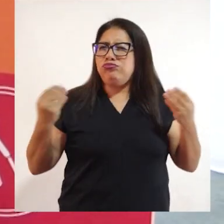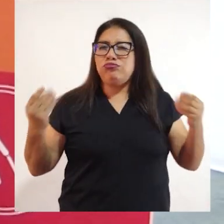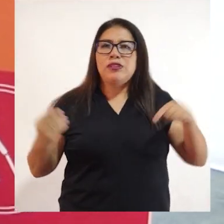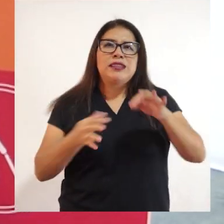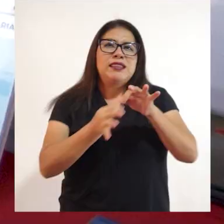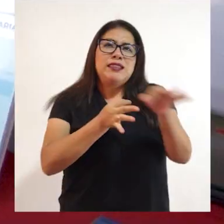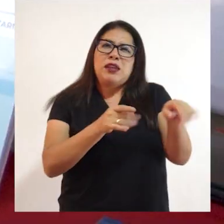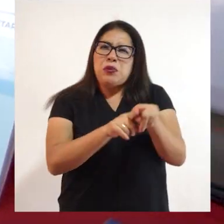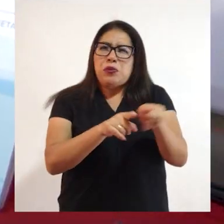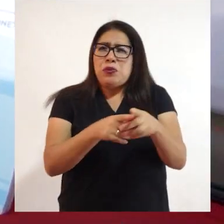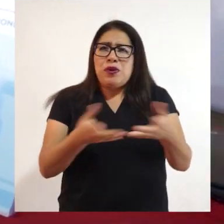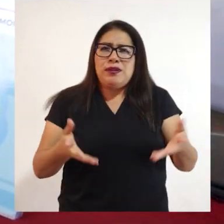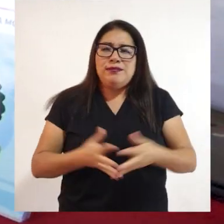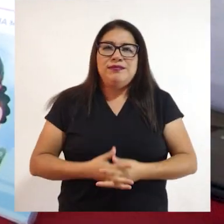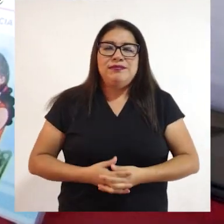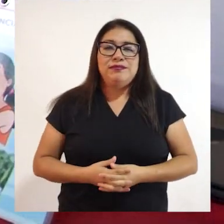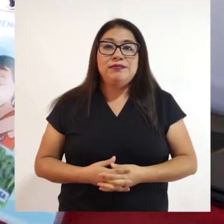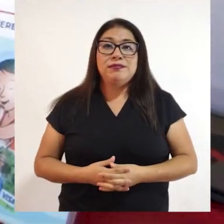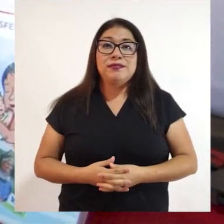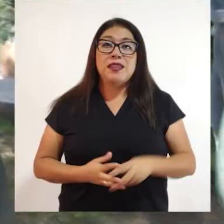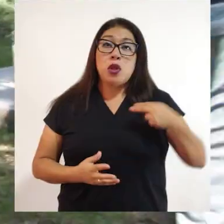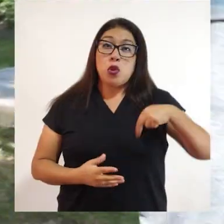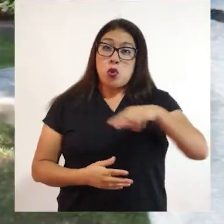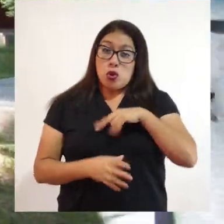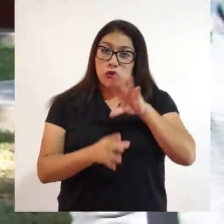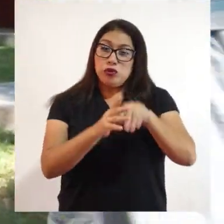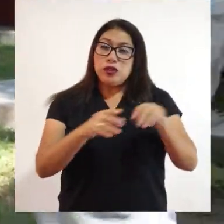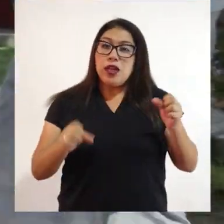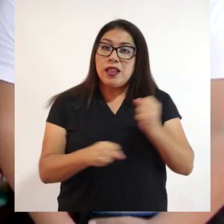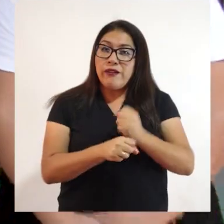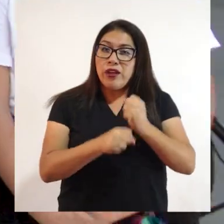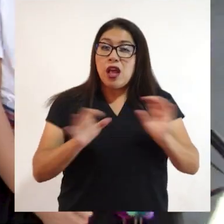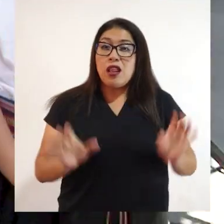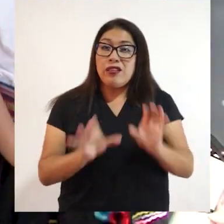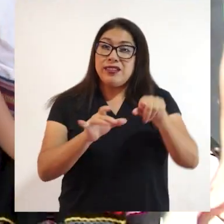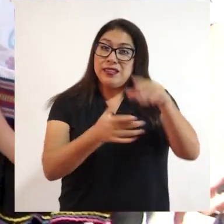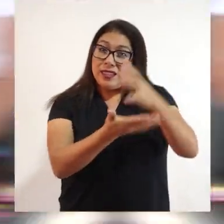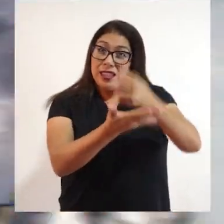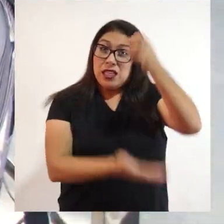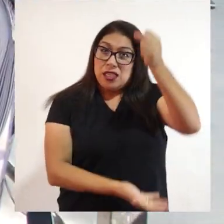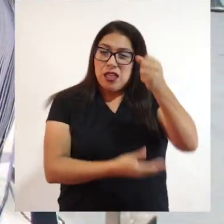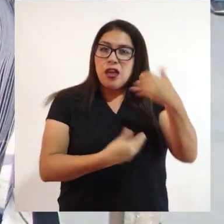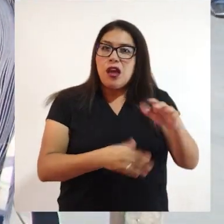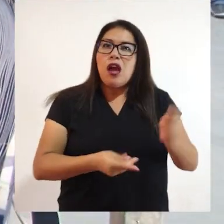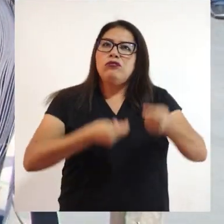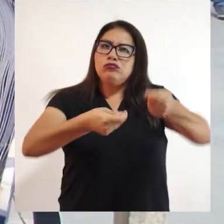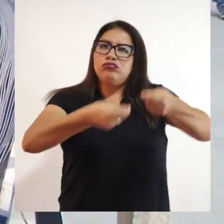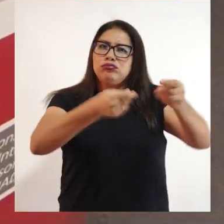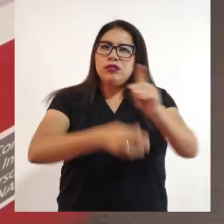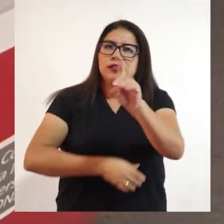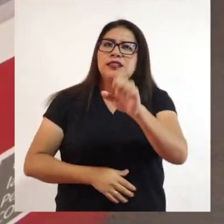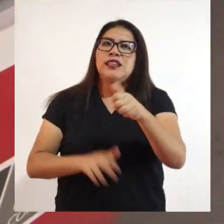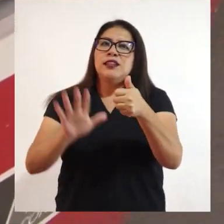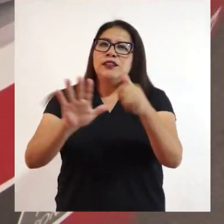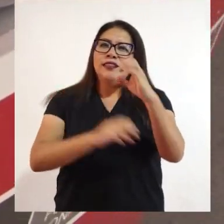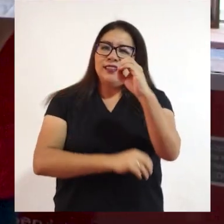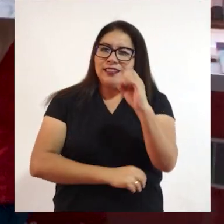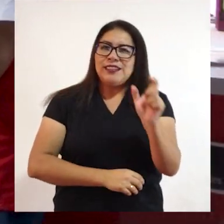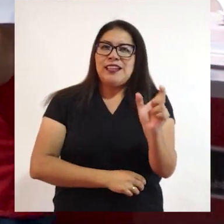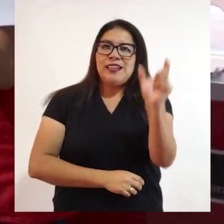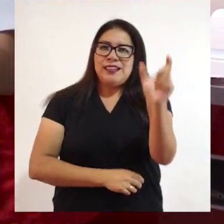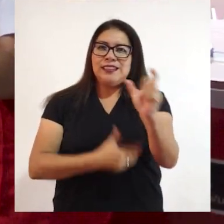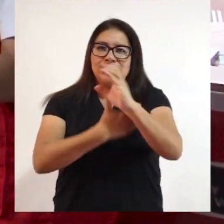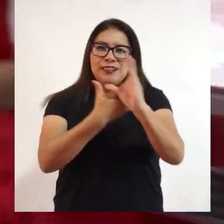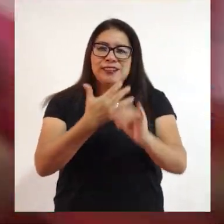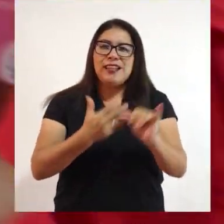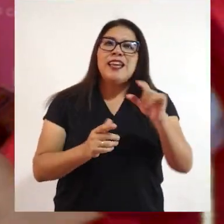pues no podía ser diferente. Como parte de las actividades desarrolladas en esta región, realizamos la entrega de más de 160 carnés